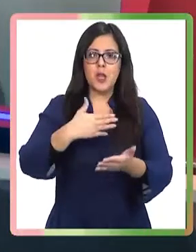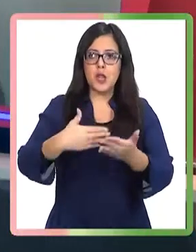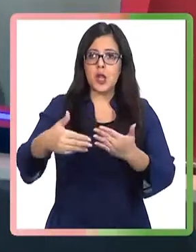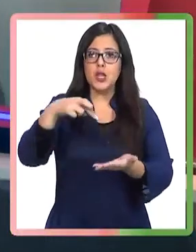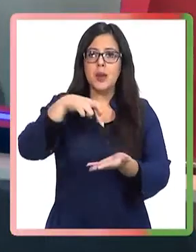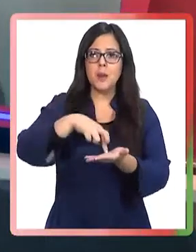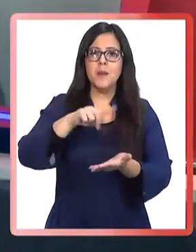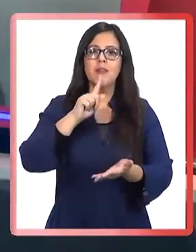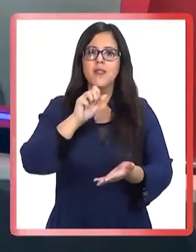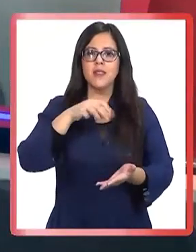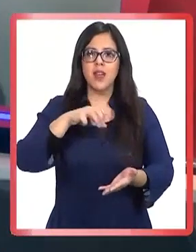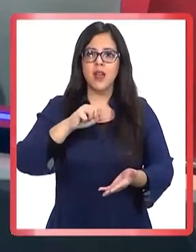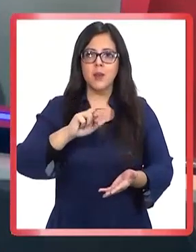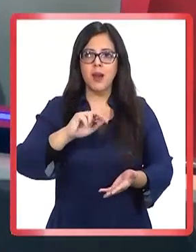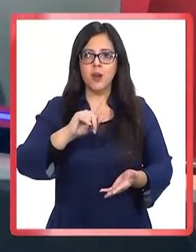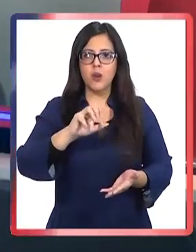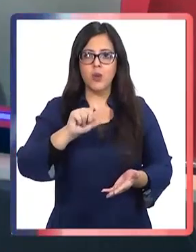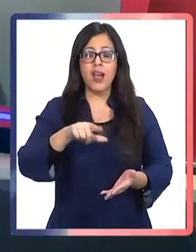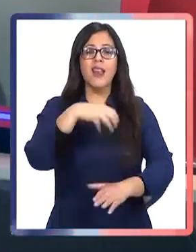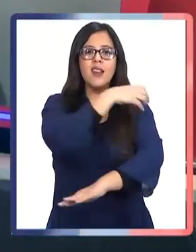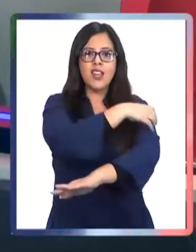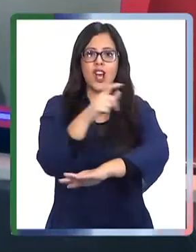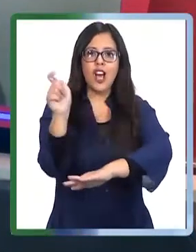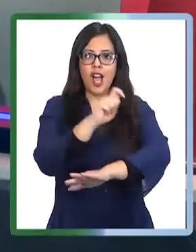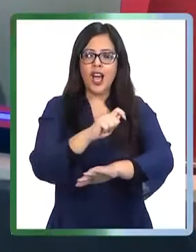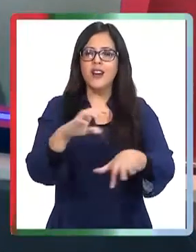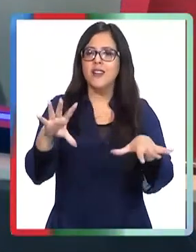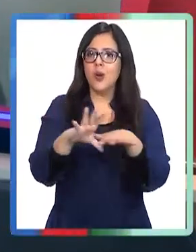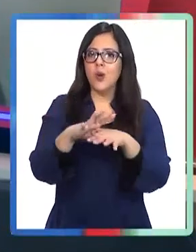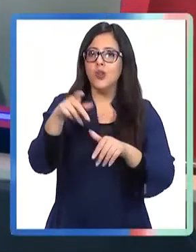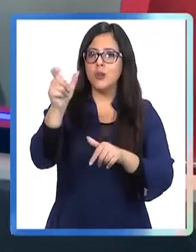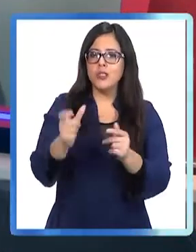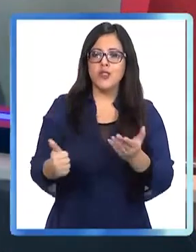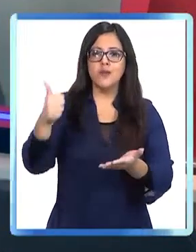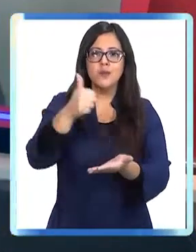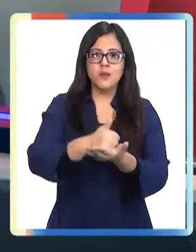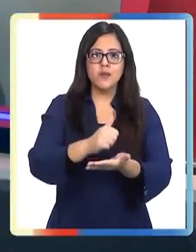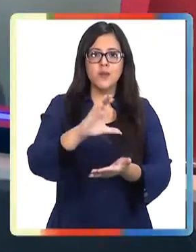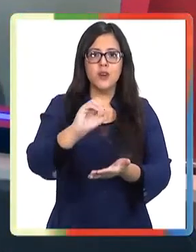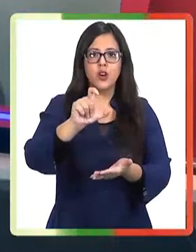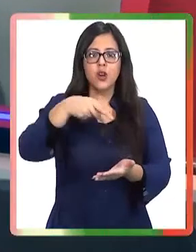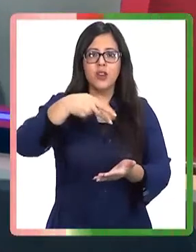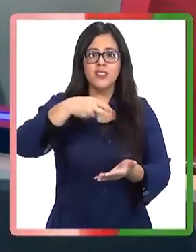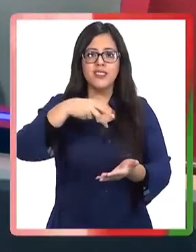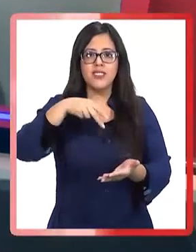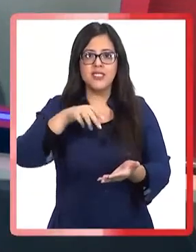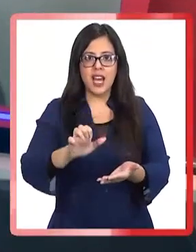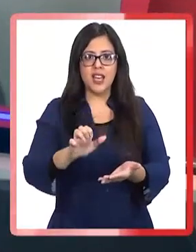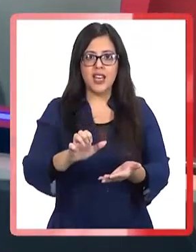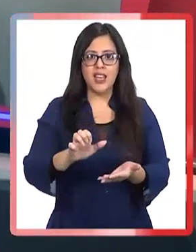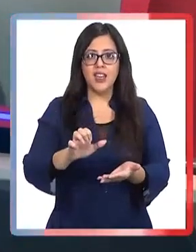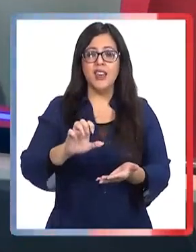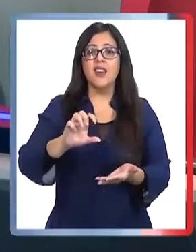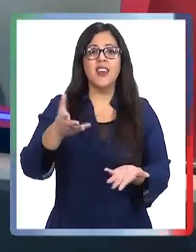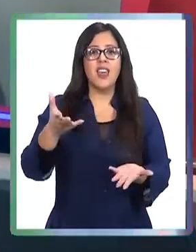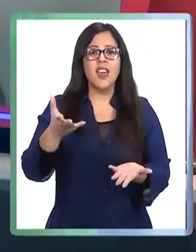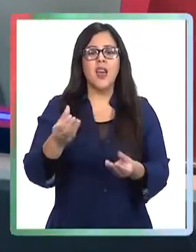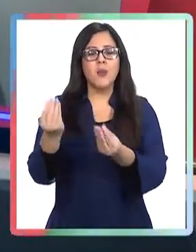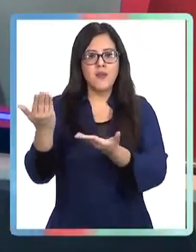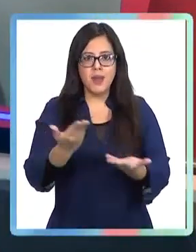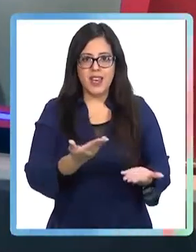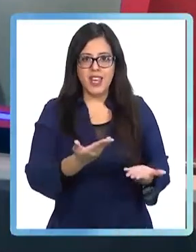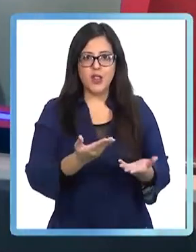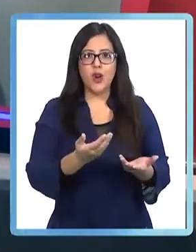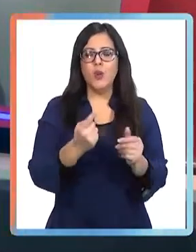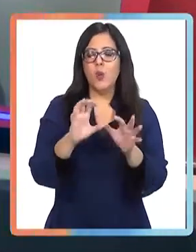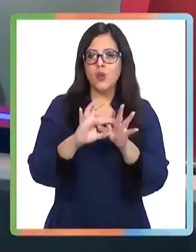país, ahí a la provincia del Tamarugal, en la región de Tarapacá. Estamos junto al alcalde de Colchane, Javier García. Alcalde, bienvenido como siempre